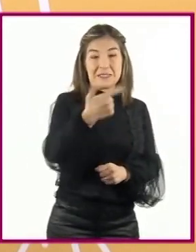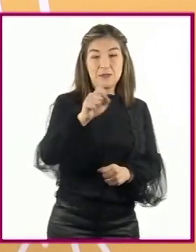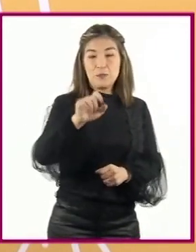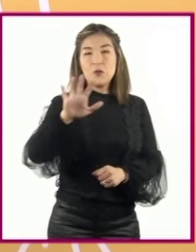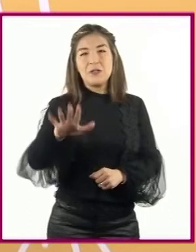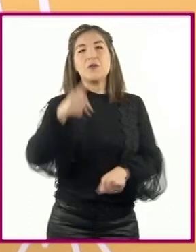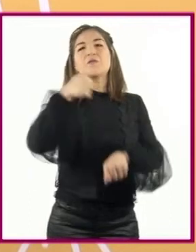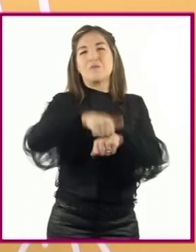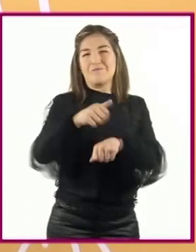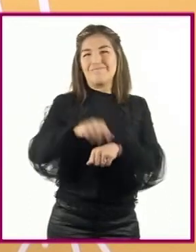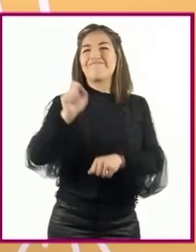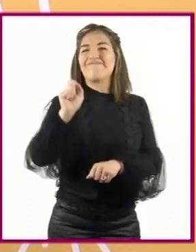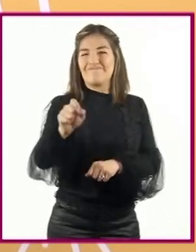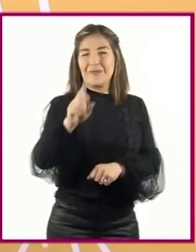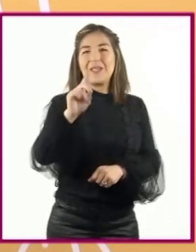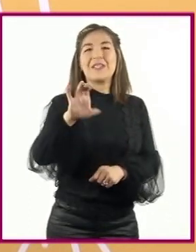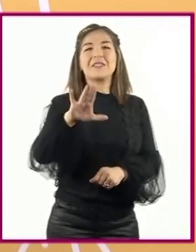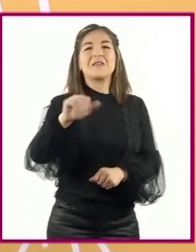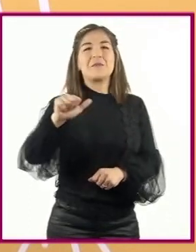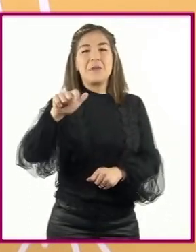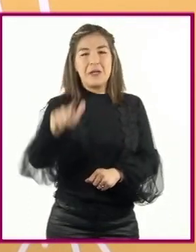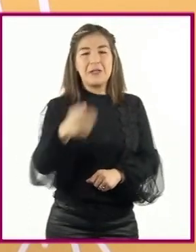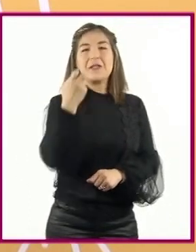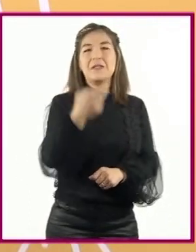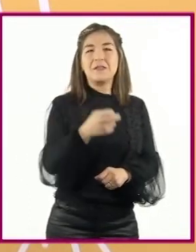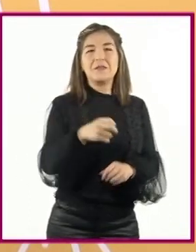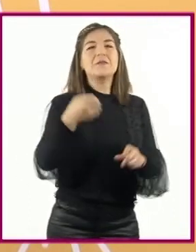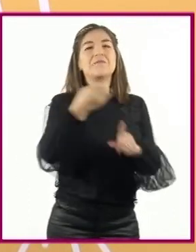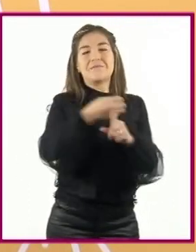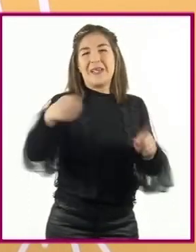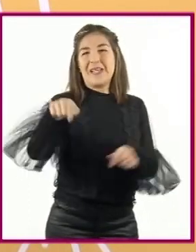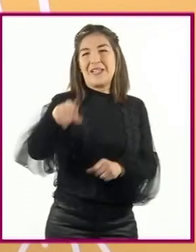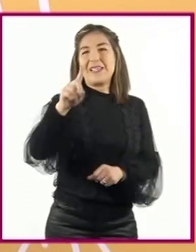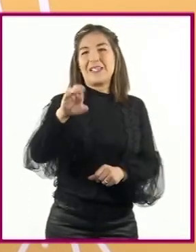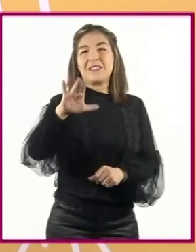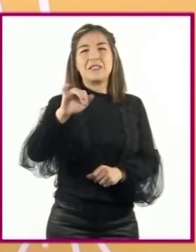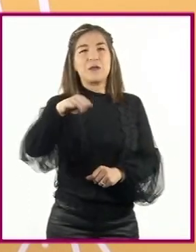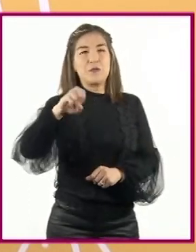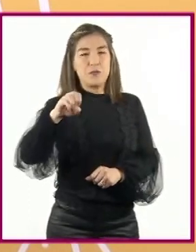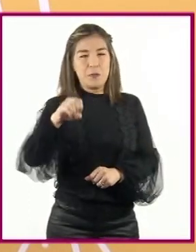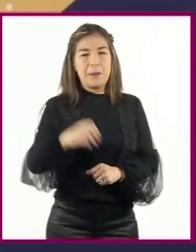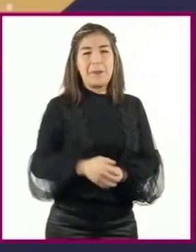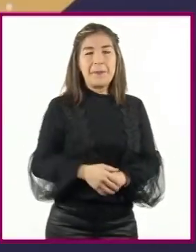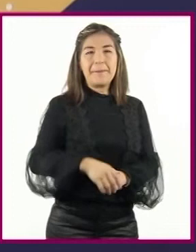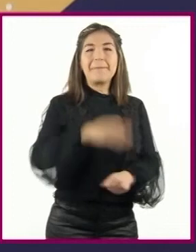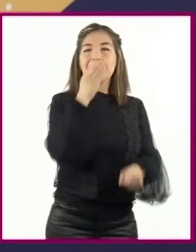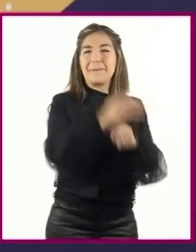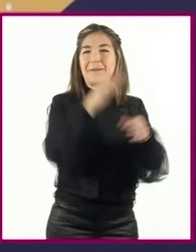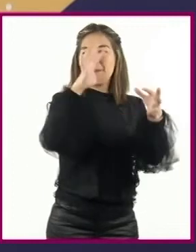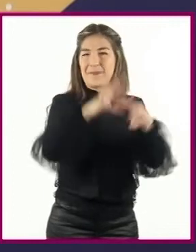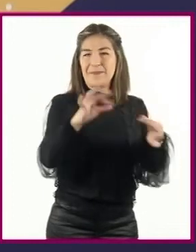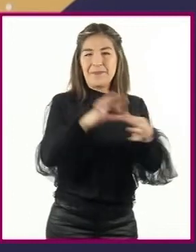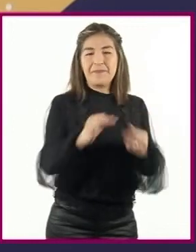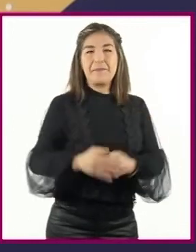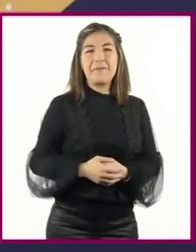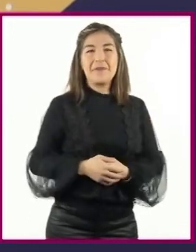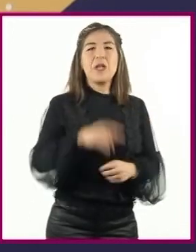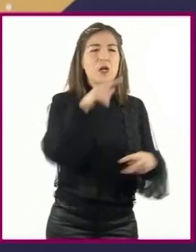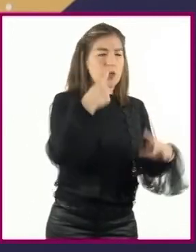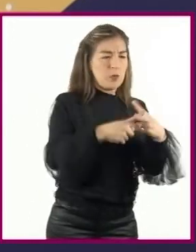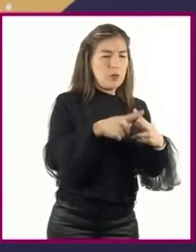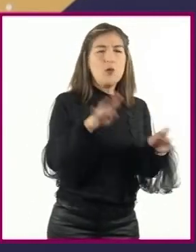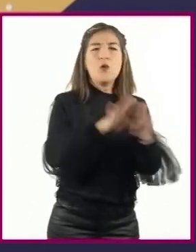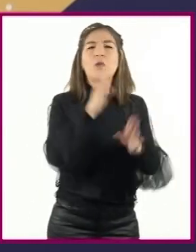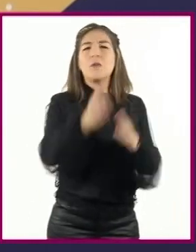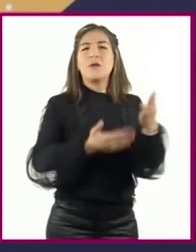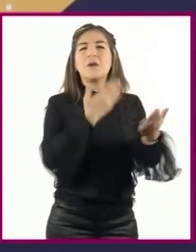número decimal. La parte decimal es del orden de los décimos. Conforme a lo anterior, aritméticamente se plantea